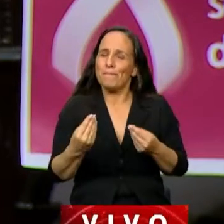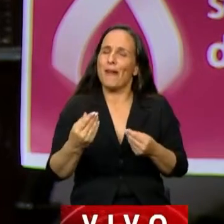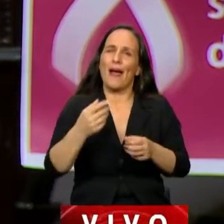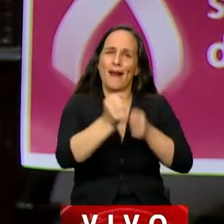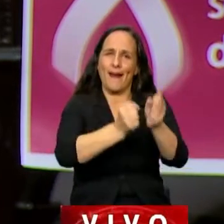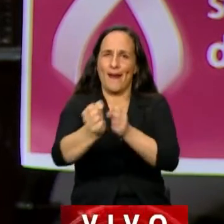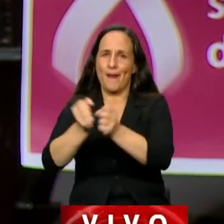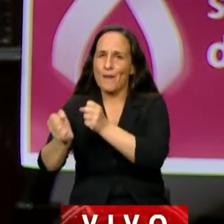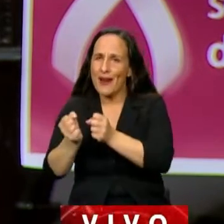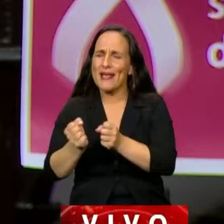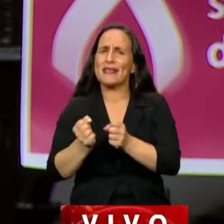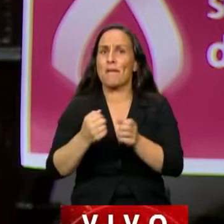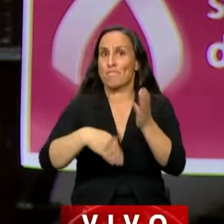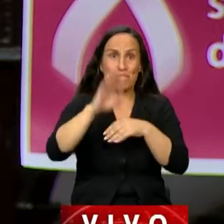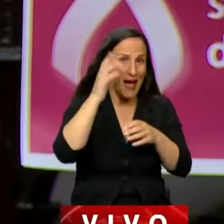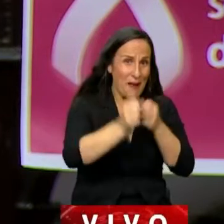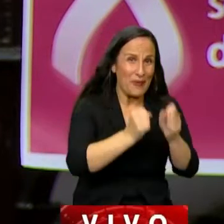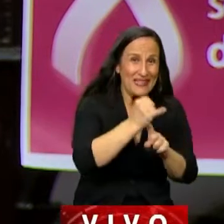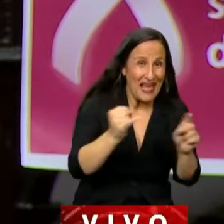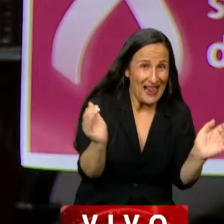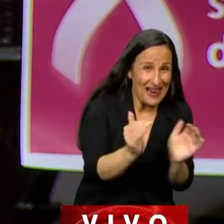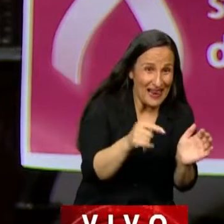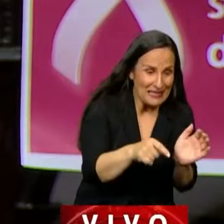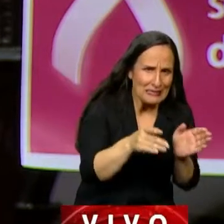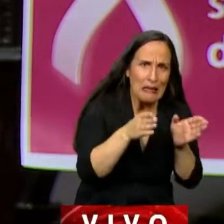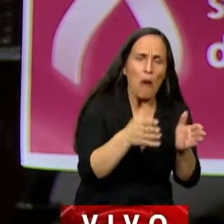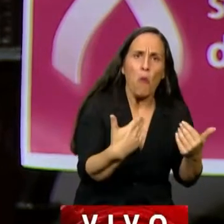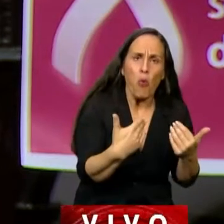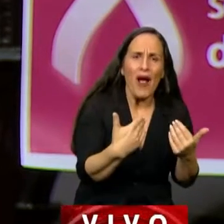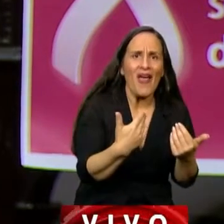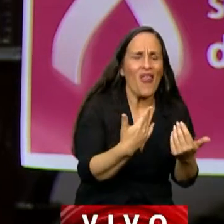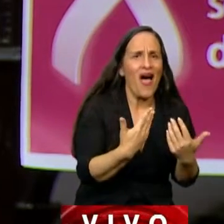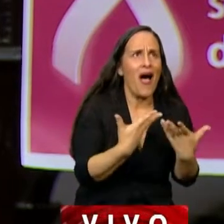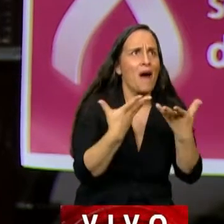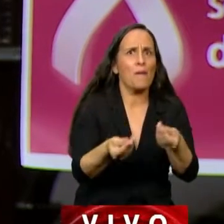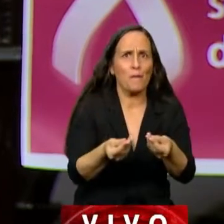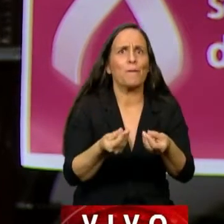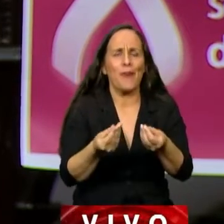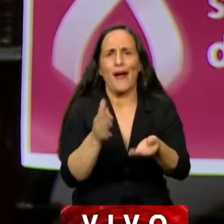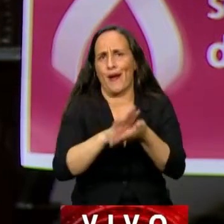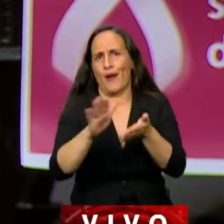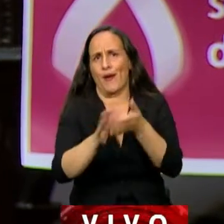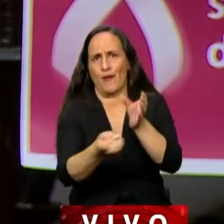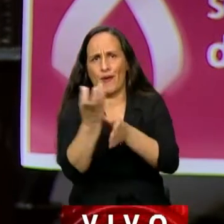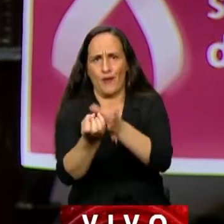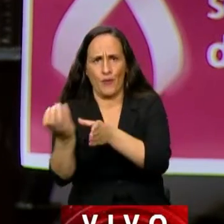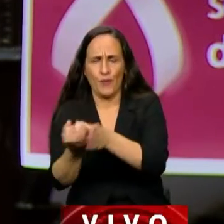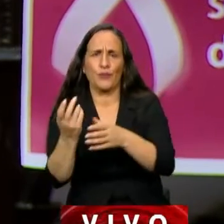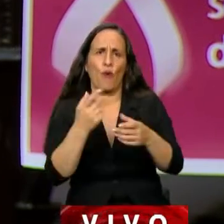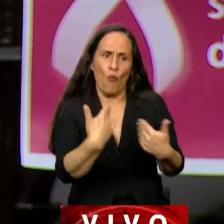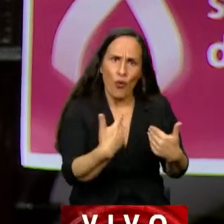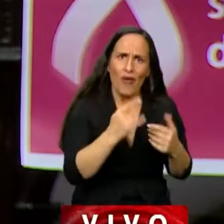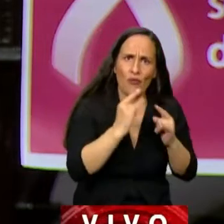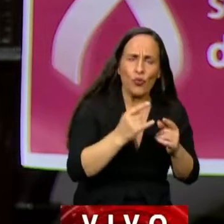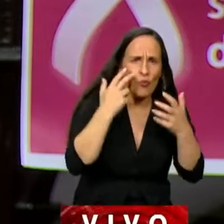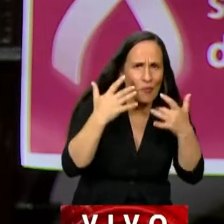las empresas, especialmente las pymes, puedan aportar para la innovación, las